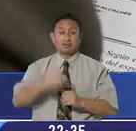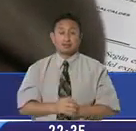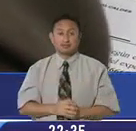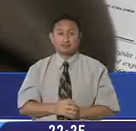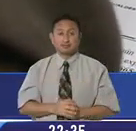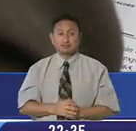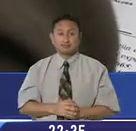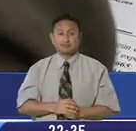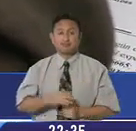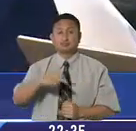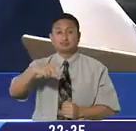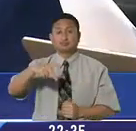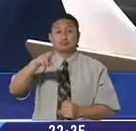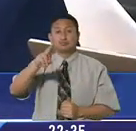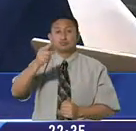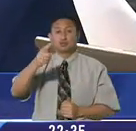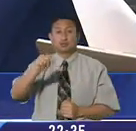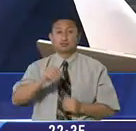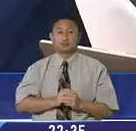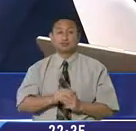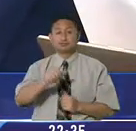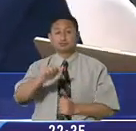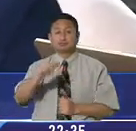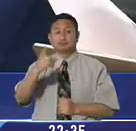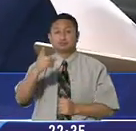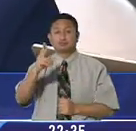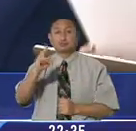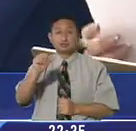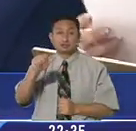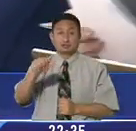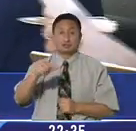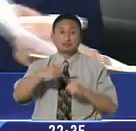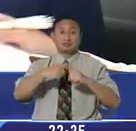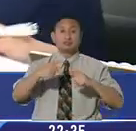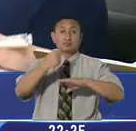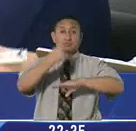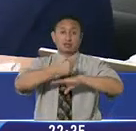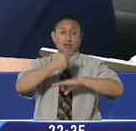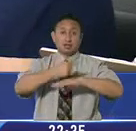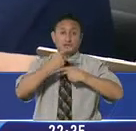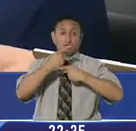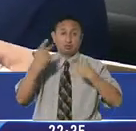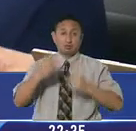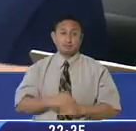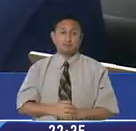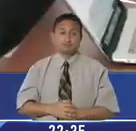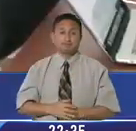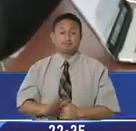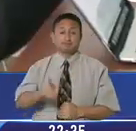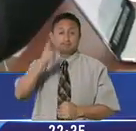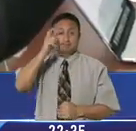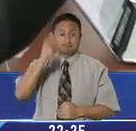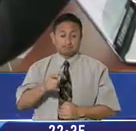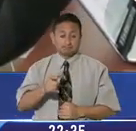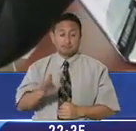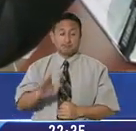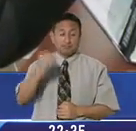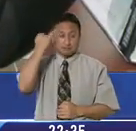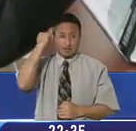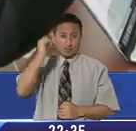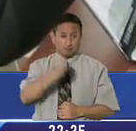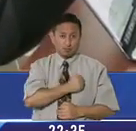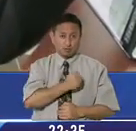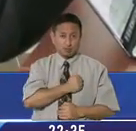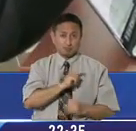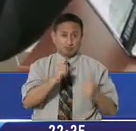Yunda, Cintia Puga, y Adrián Haro, exgerente de la empresa pública en seguridad. En este caso, la fiscalía acusó de autores y coautores de